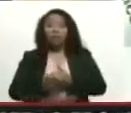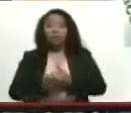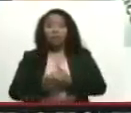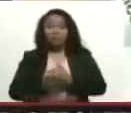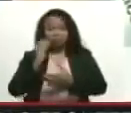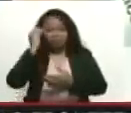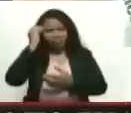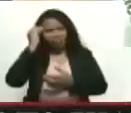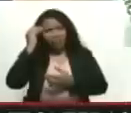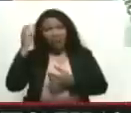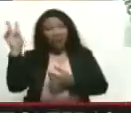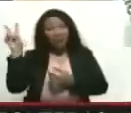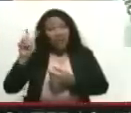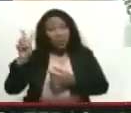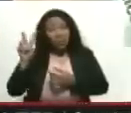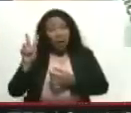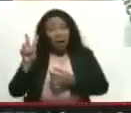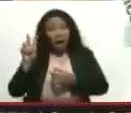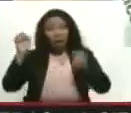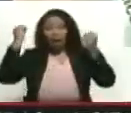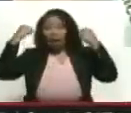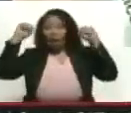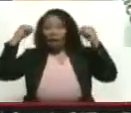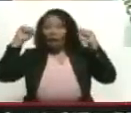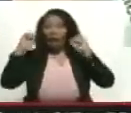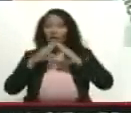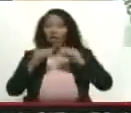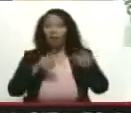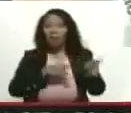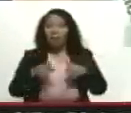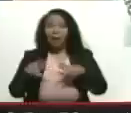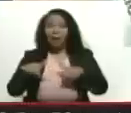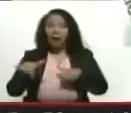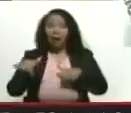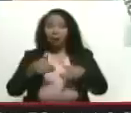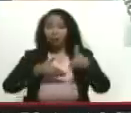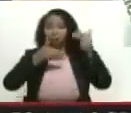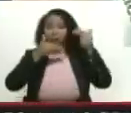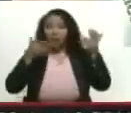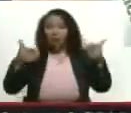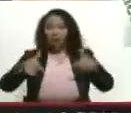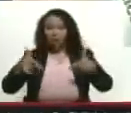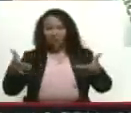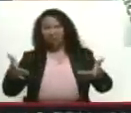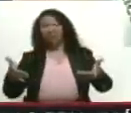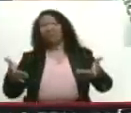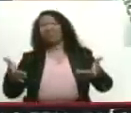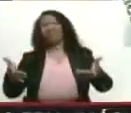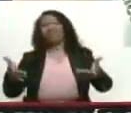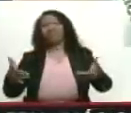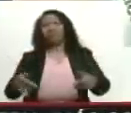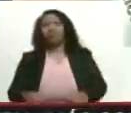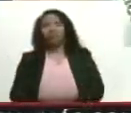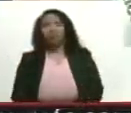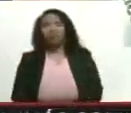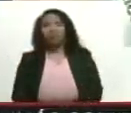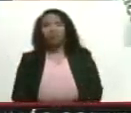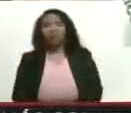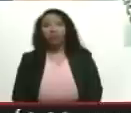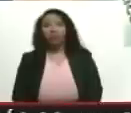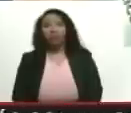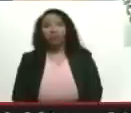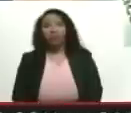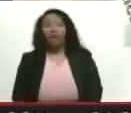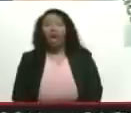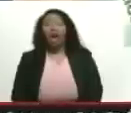Imagínense, Venezuela, el experimento de todos los planes macabros y terroristas. los que hicieron esta acción